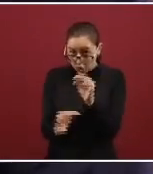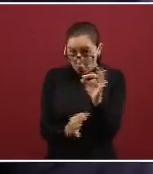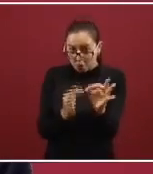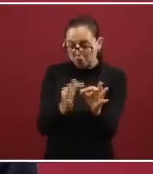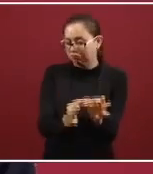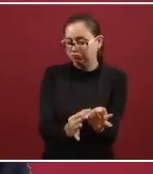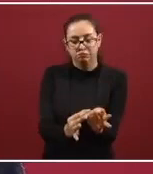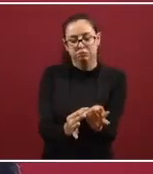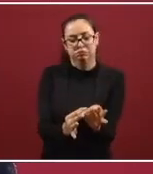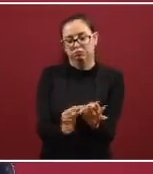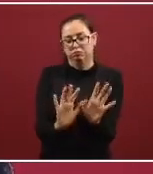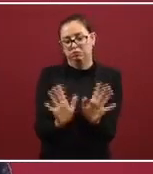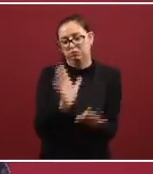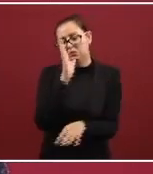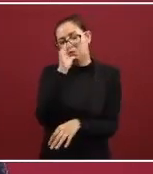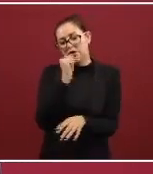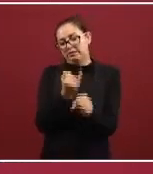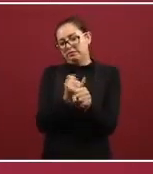un compromiso